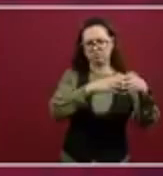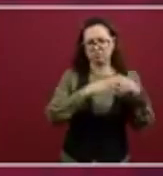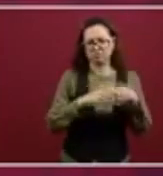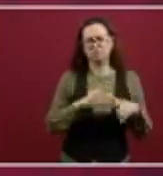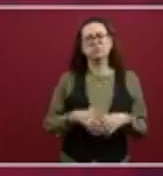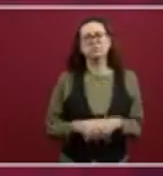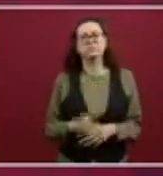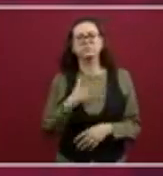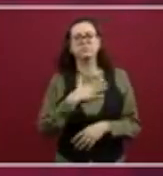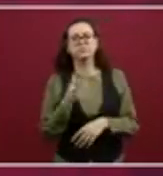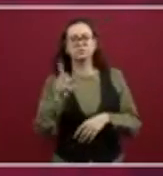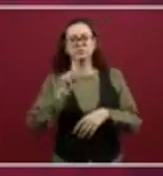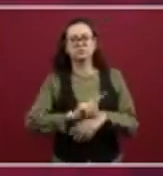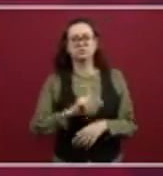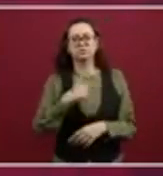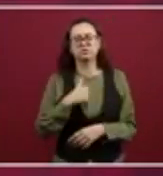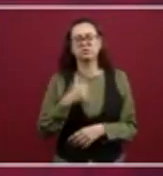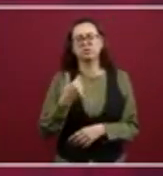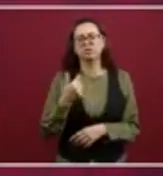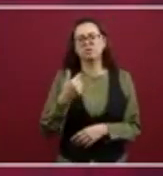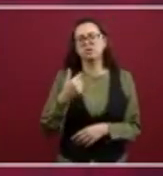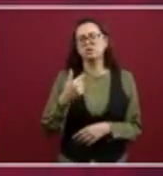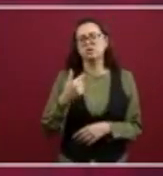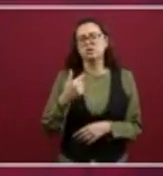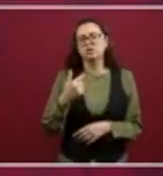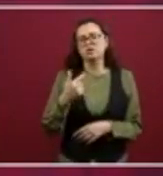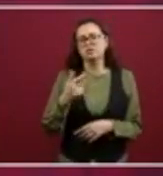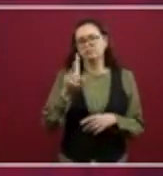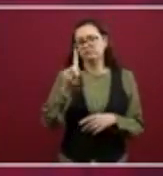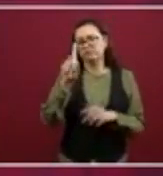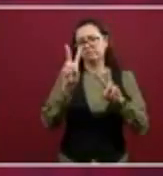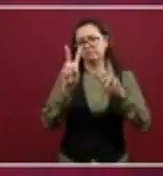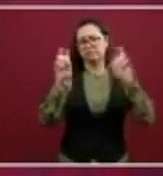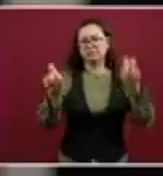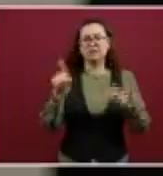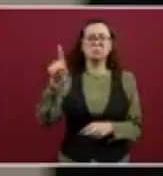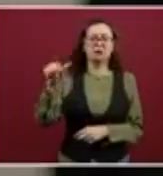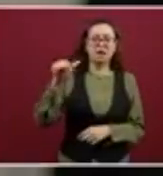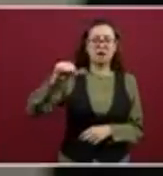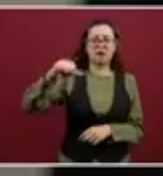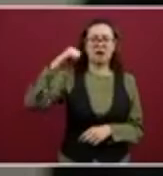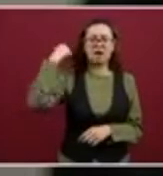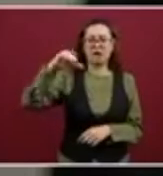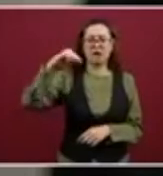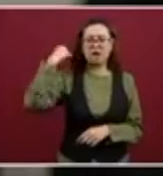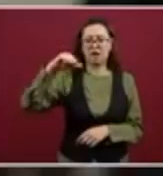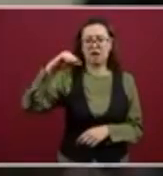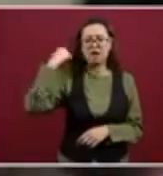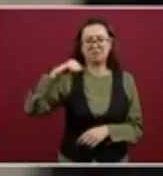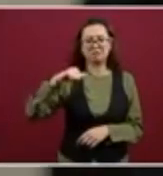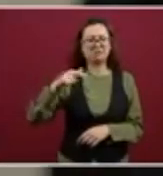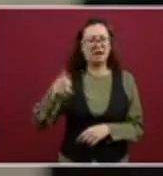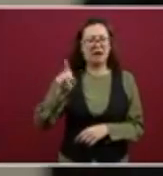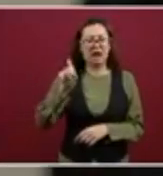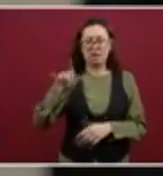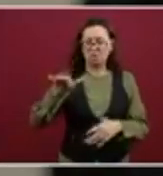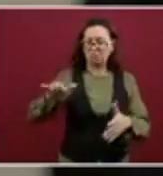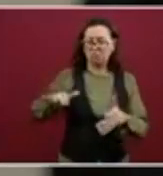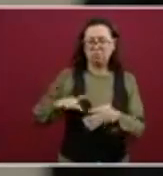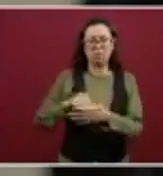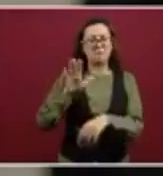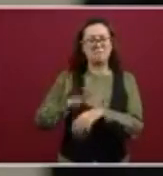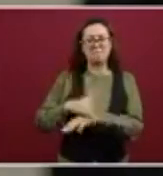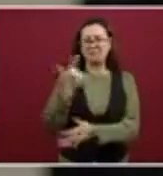días, Dunia Bazán de Códice 21. El organismo de agua potable de Acapulco Guerrero atraviesa una crisis financiera en donde la deuda más